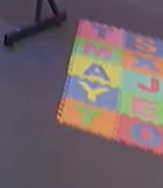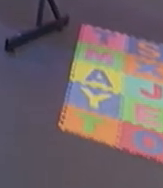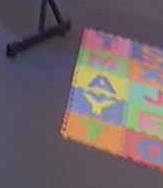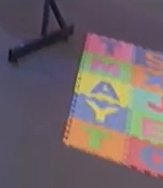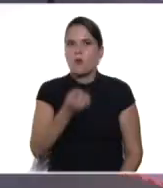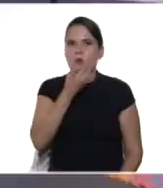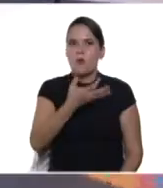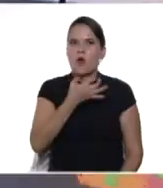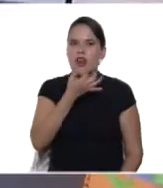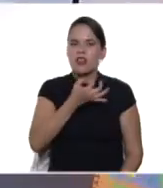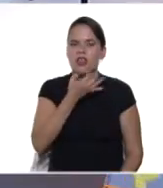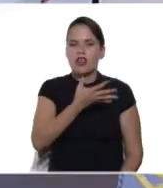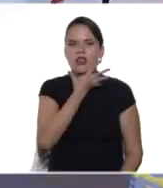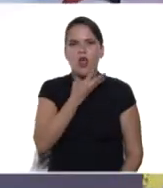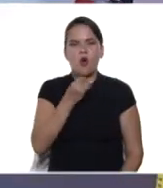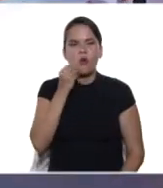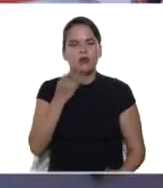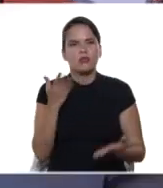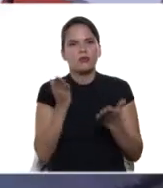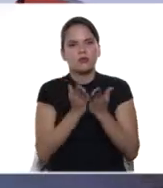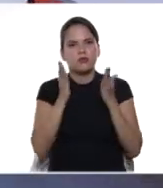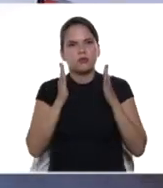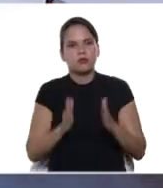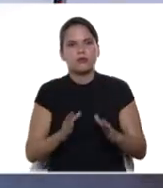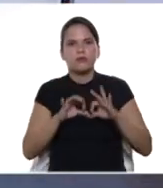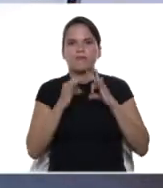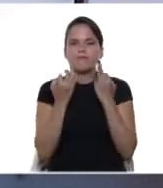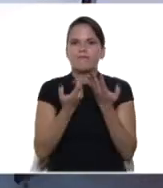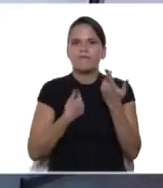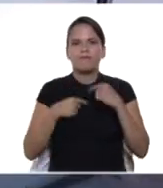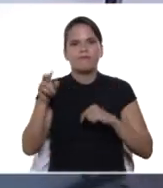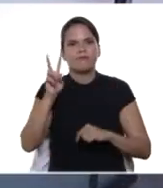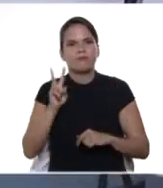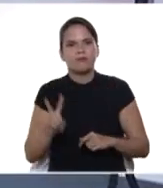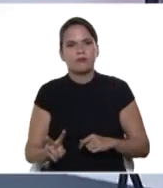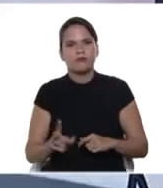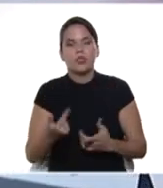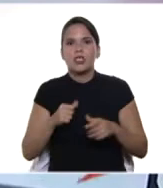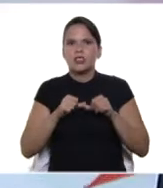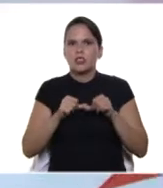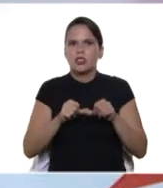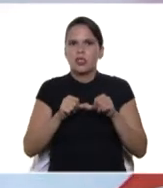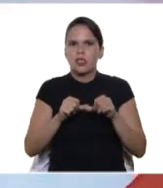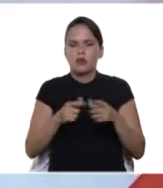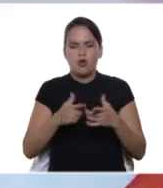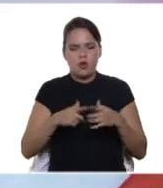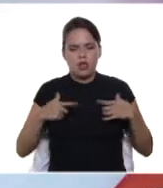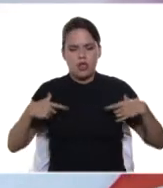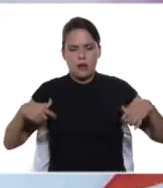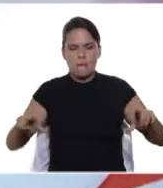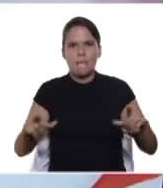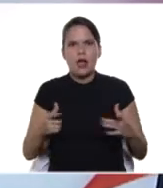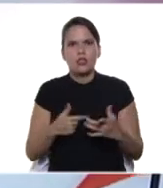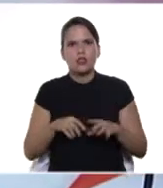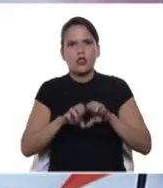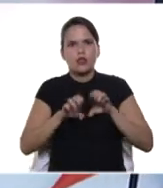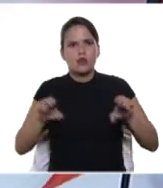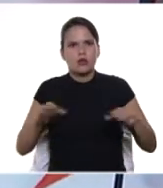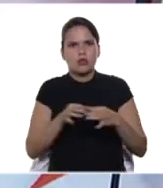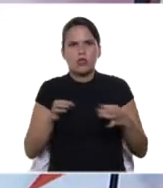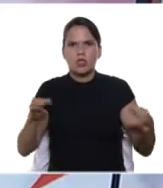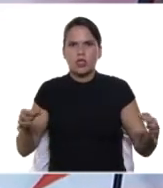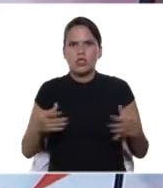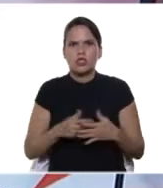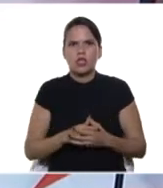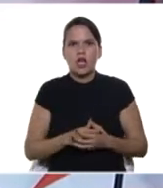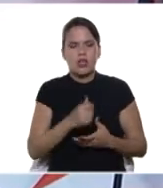Muy buenas tardes, jóvenes, estudiantes y familia venezolana. Continuamos con este espacio de educación a distancia